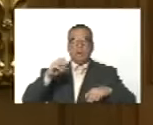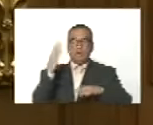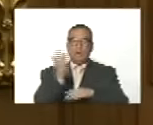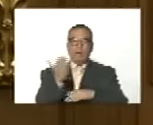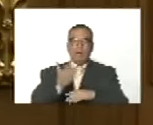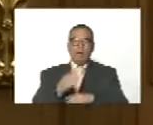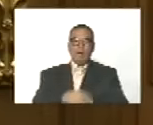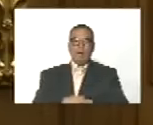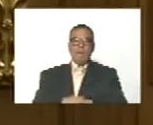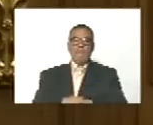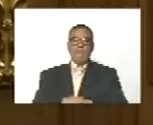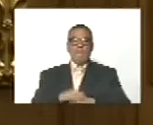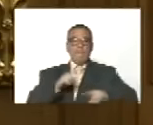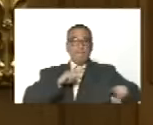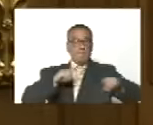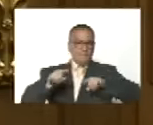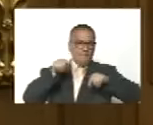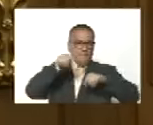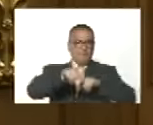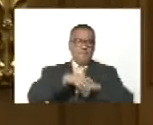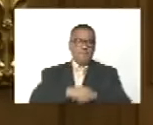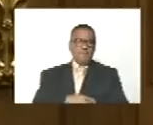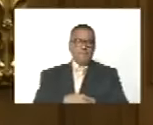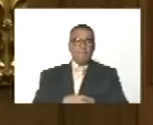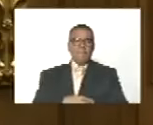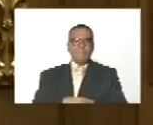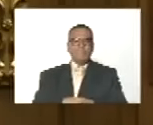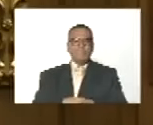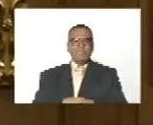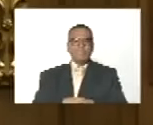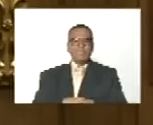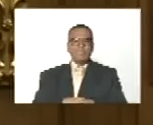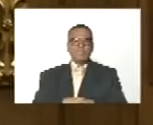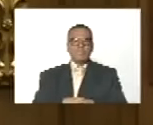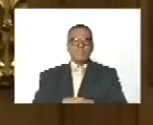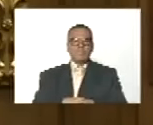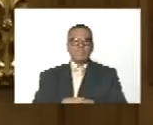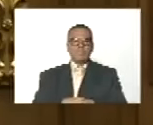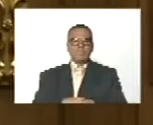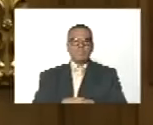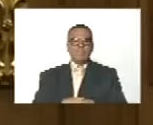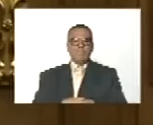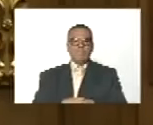sanciones que están dirigidas precisamente a